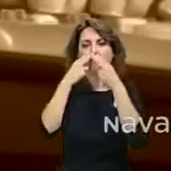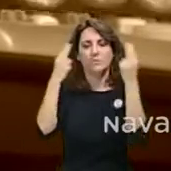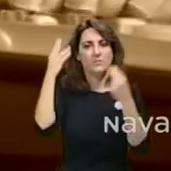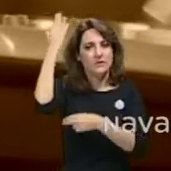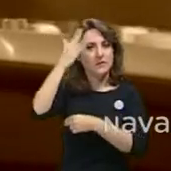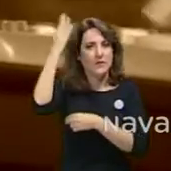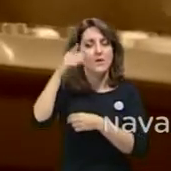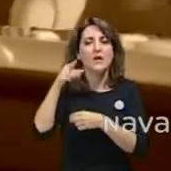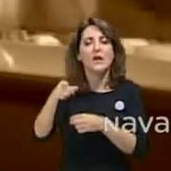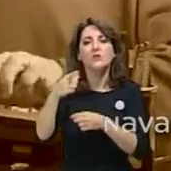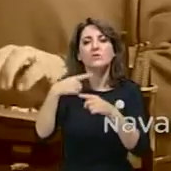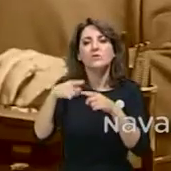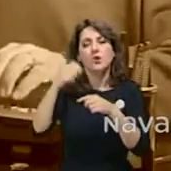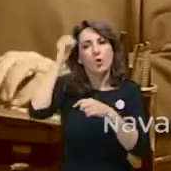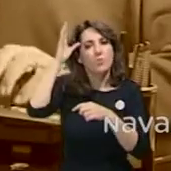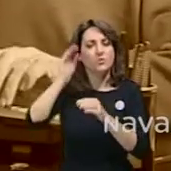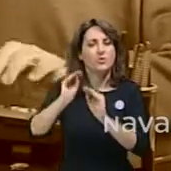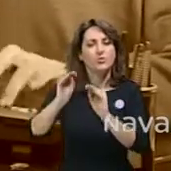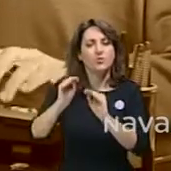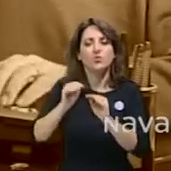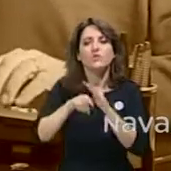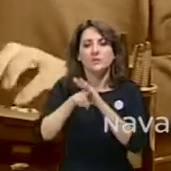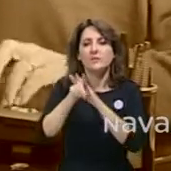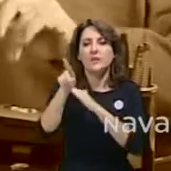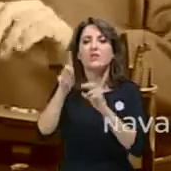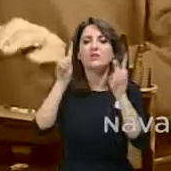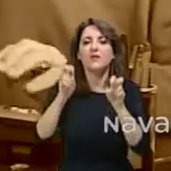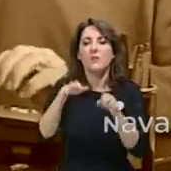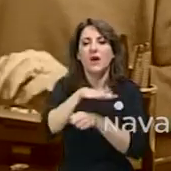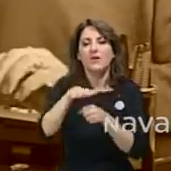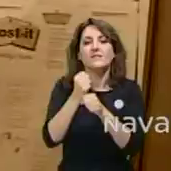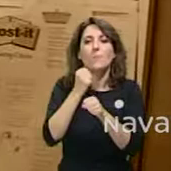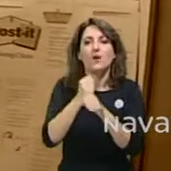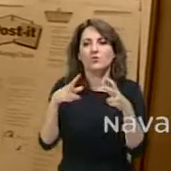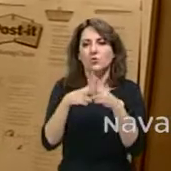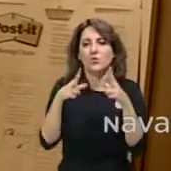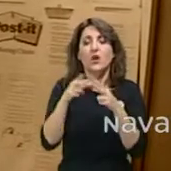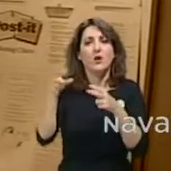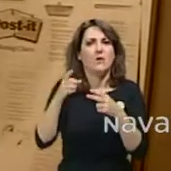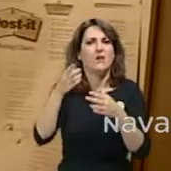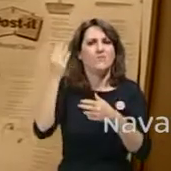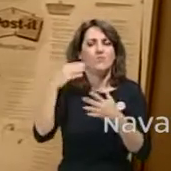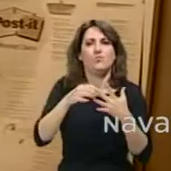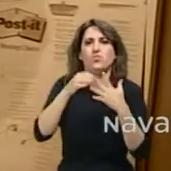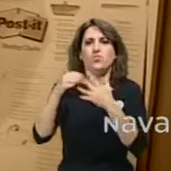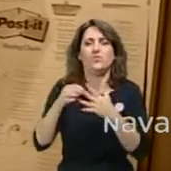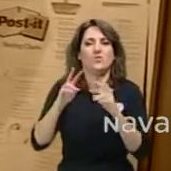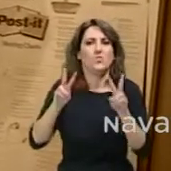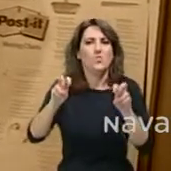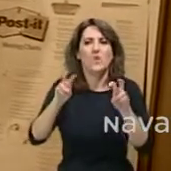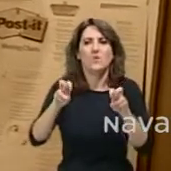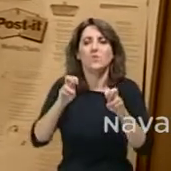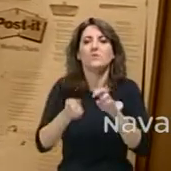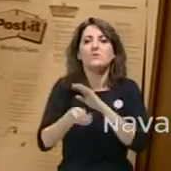sus conocimientos en trabajo social. Además, fue pionero en crear una empresa de coaching, cuando todavía esta disciplina era